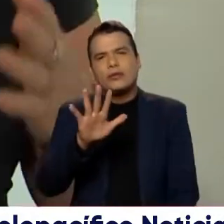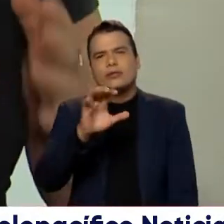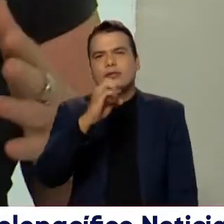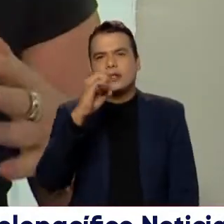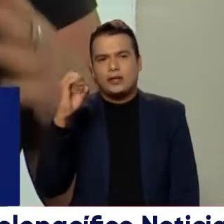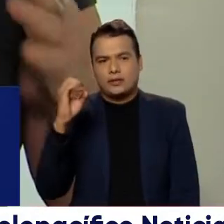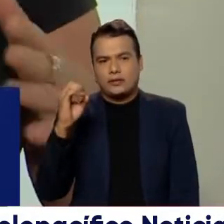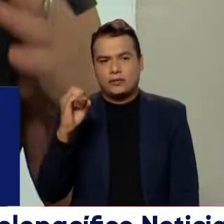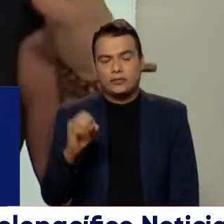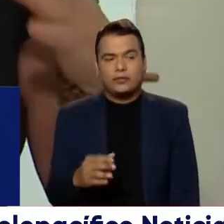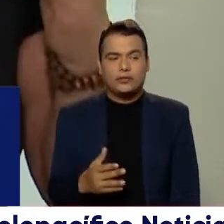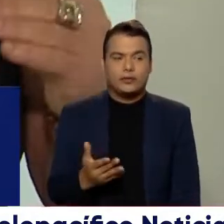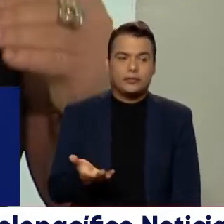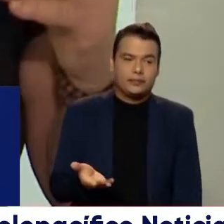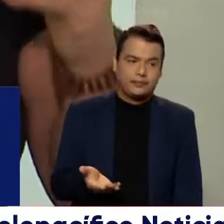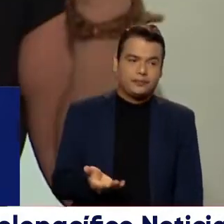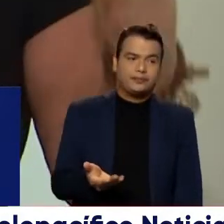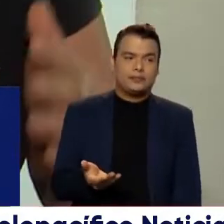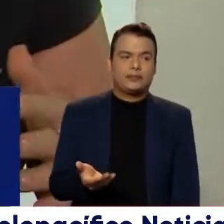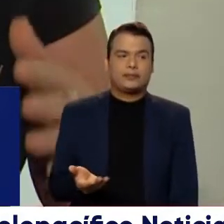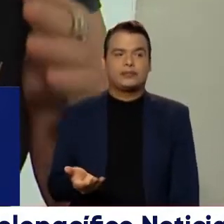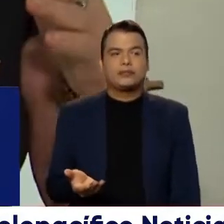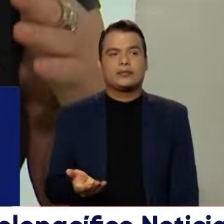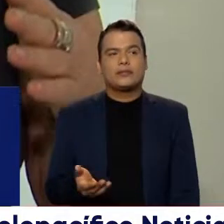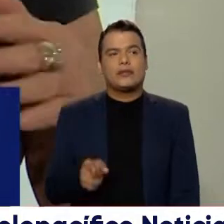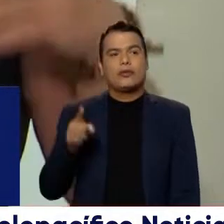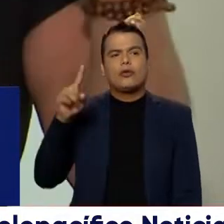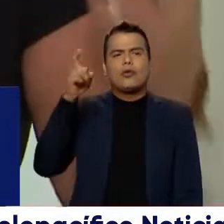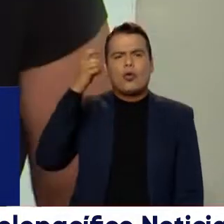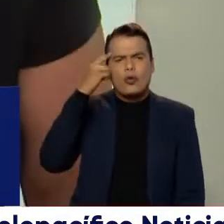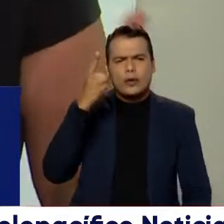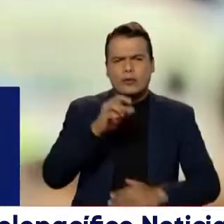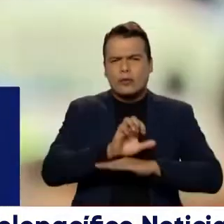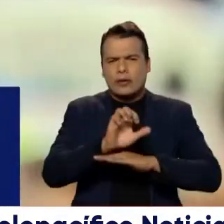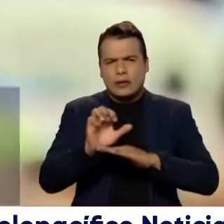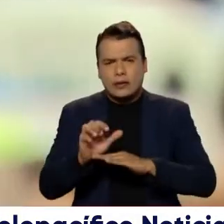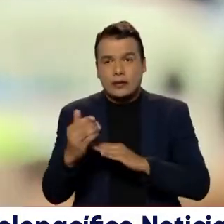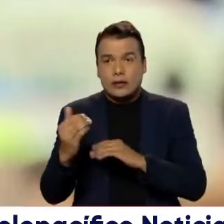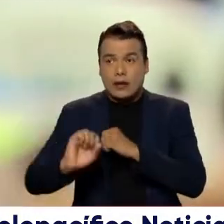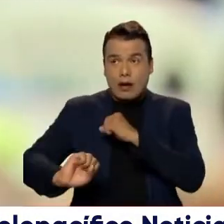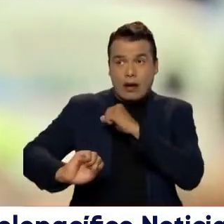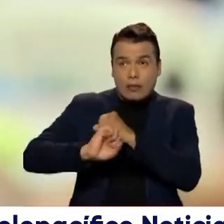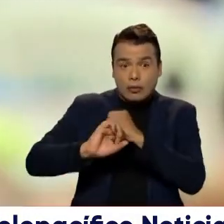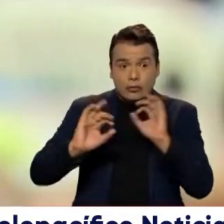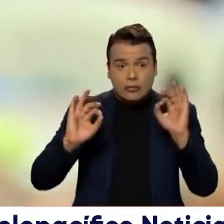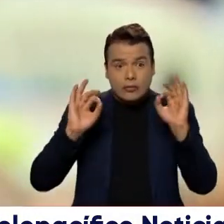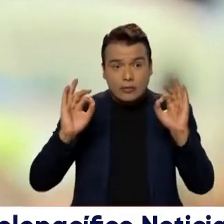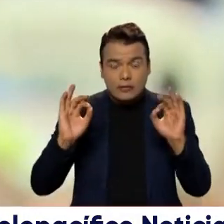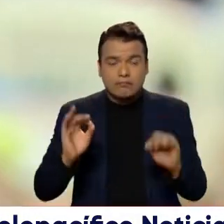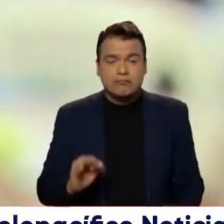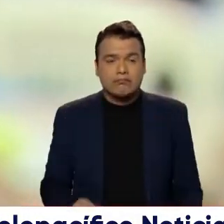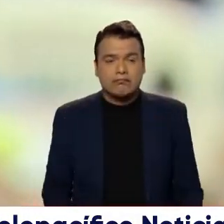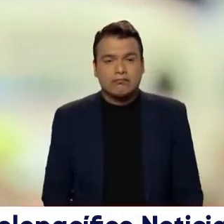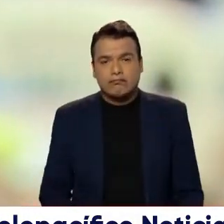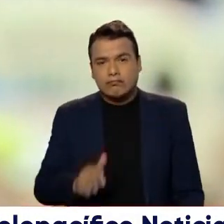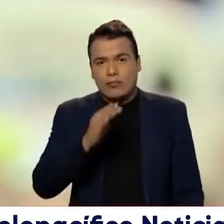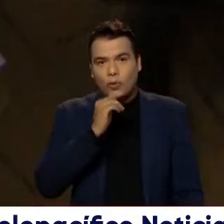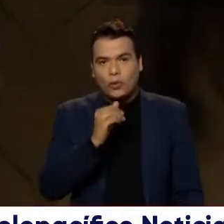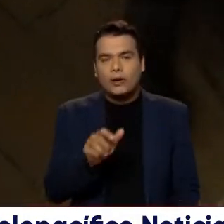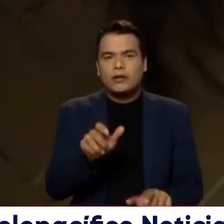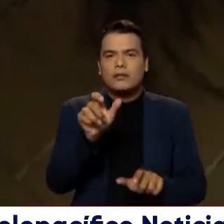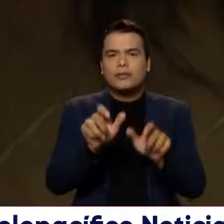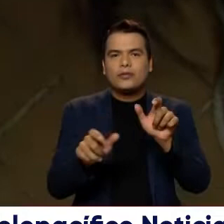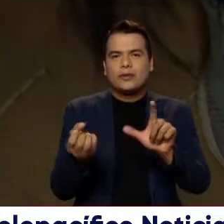a la parte del gobierno, las partes de lo que es la Secretaría de Educación, no hay un apoyo como tal. De acuerdo con los licenciados